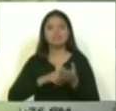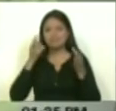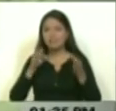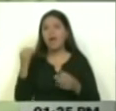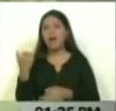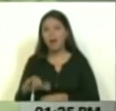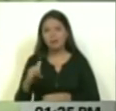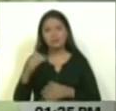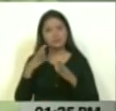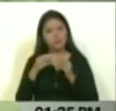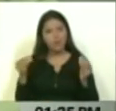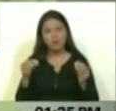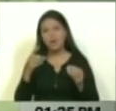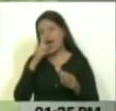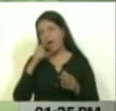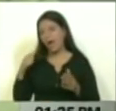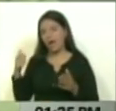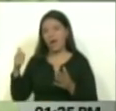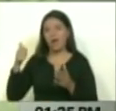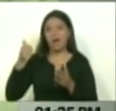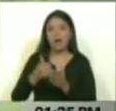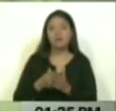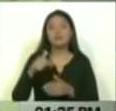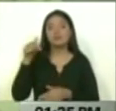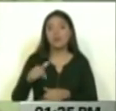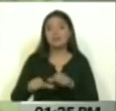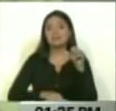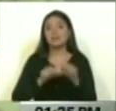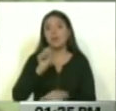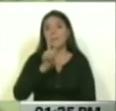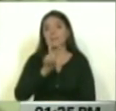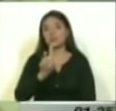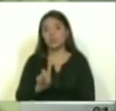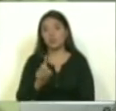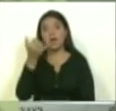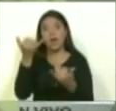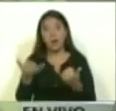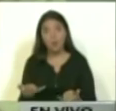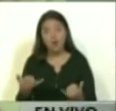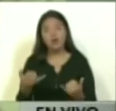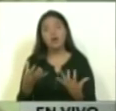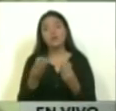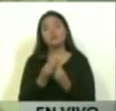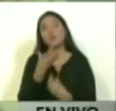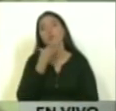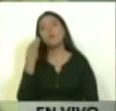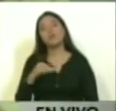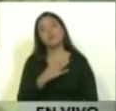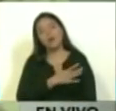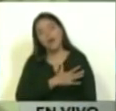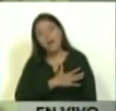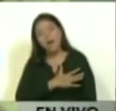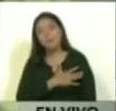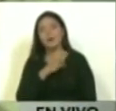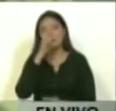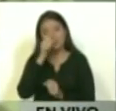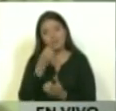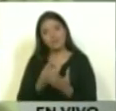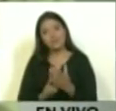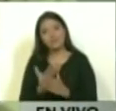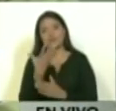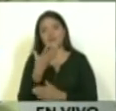existencia por muchas décadas de este siglo XXI. Y están en manos de una juventud que ama, que crea, que